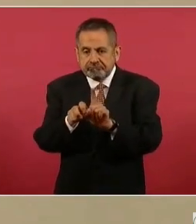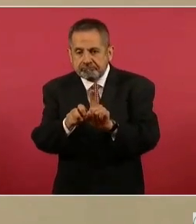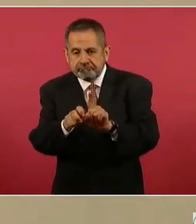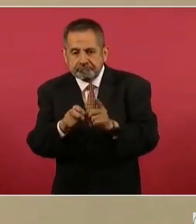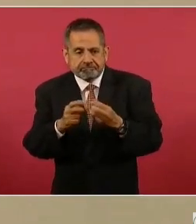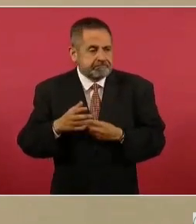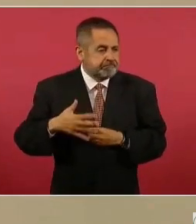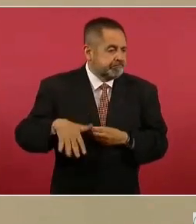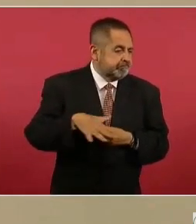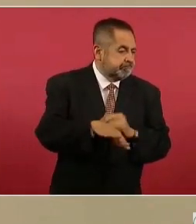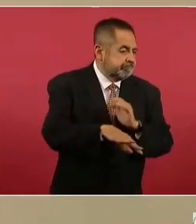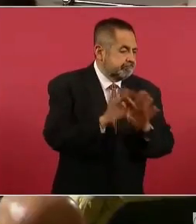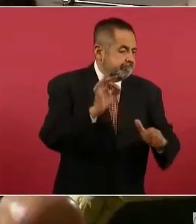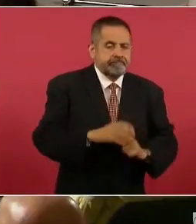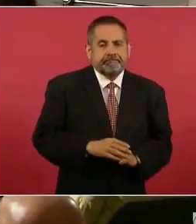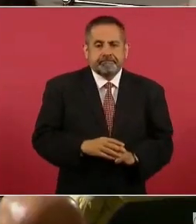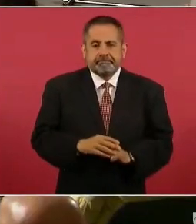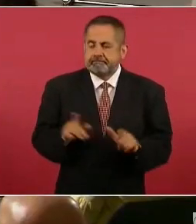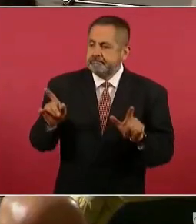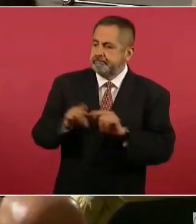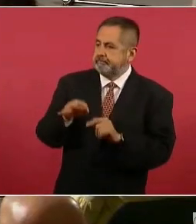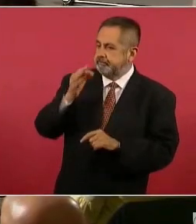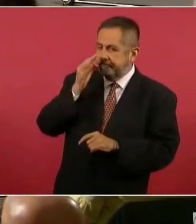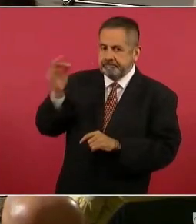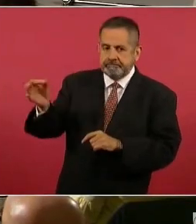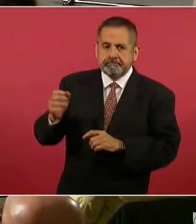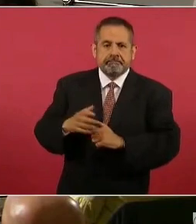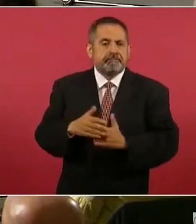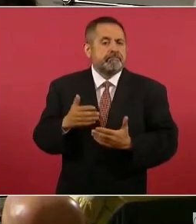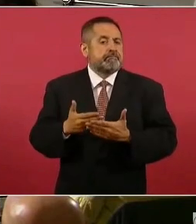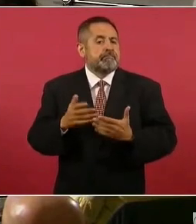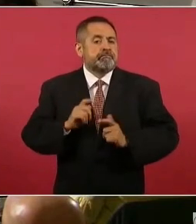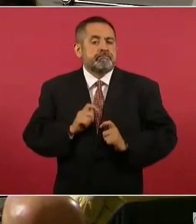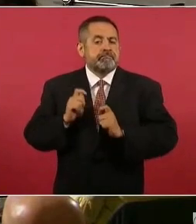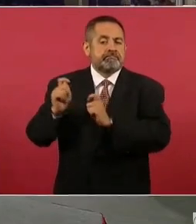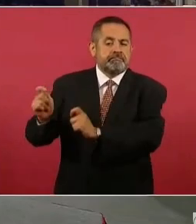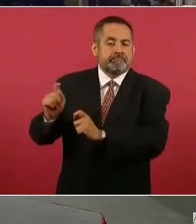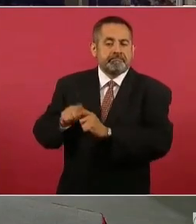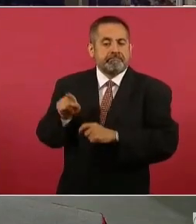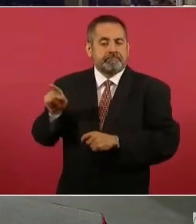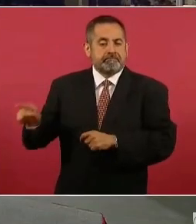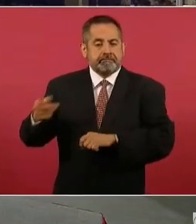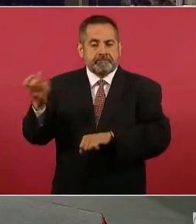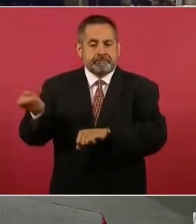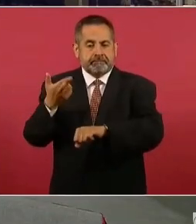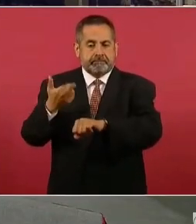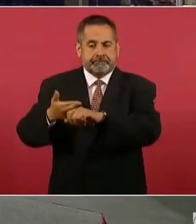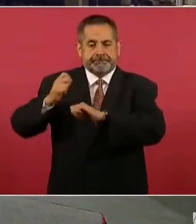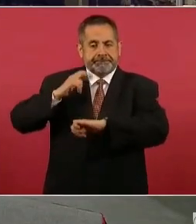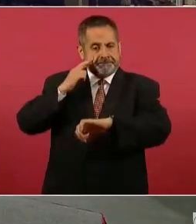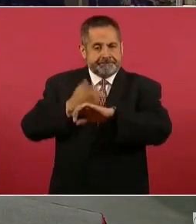sería cuanto me permito ceder la palabra en el almirante del secretario